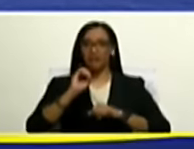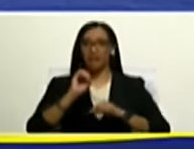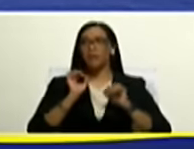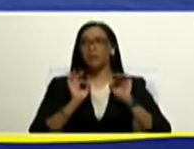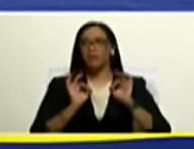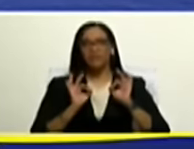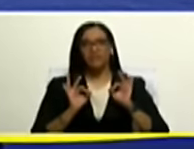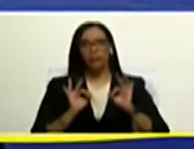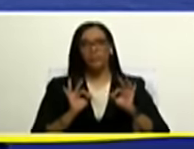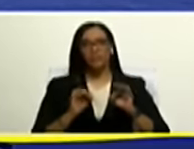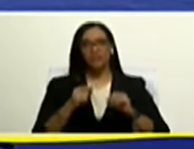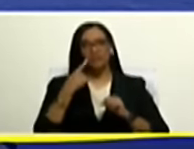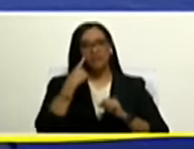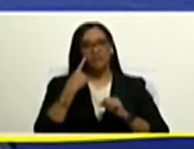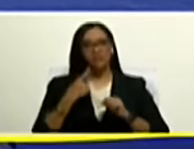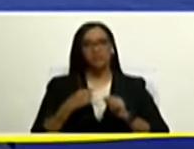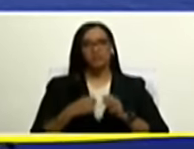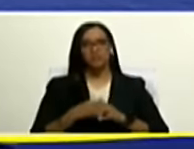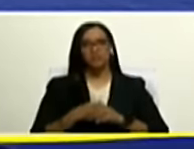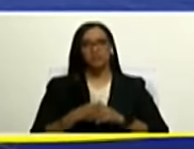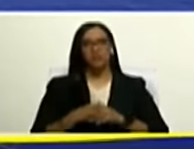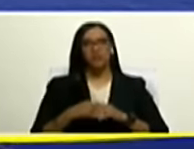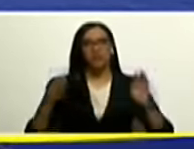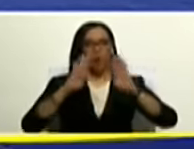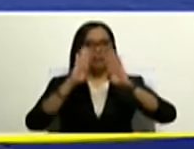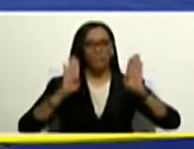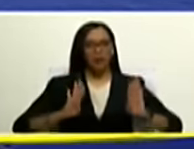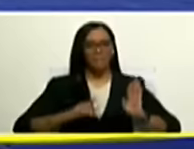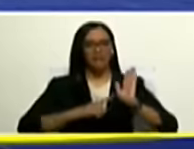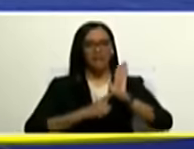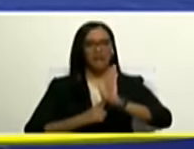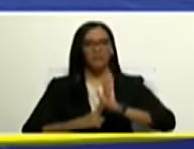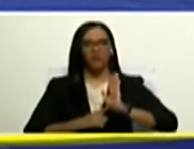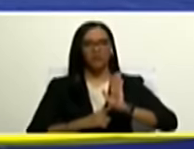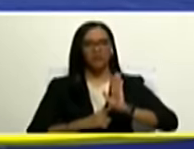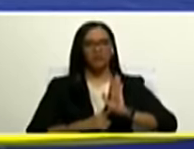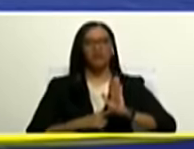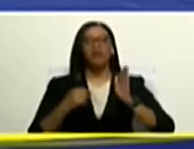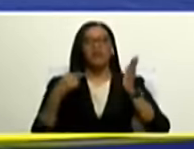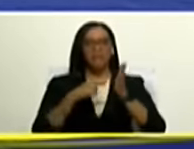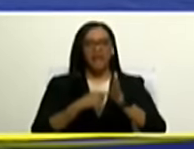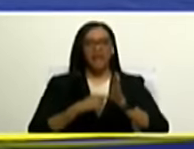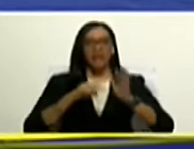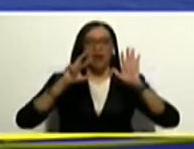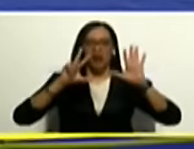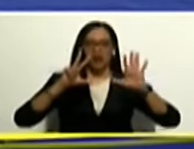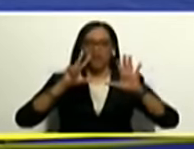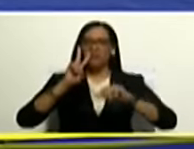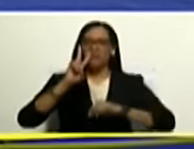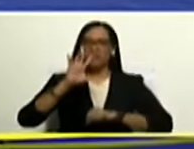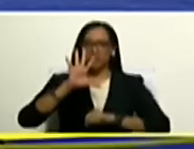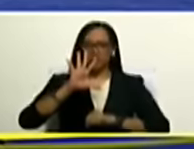Precisamente, fíjense ustedes, los mapas que les he mostrado. En 1825,